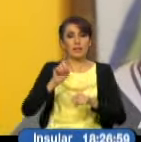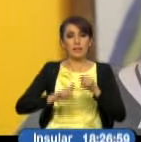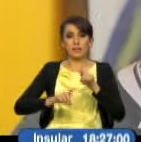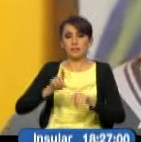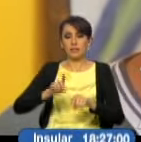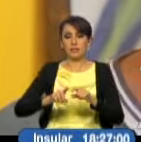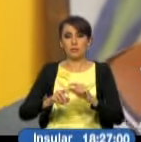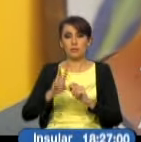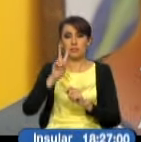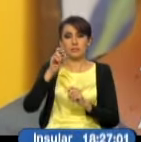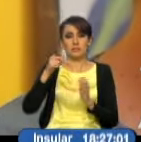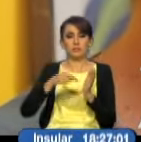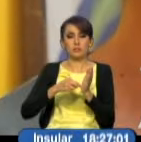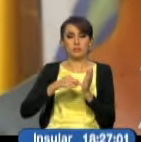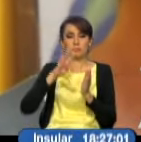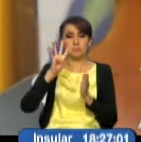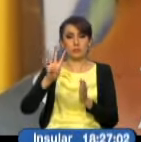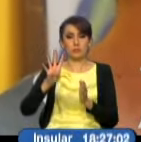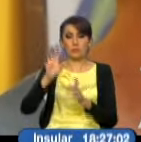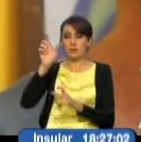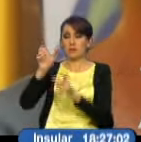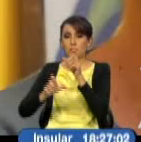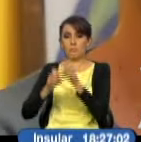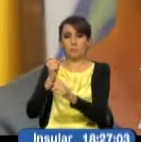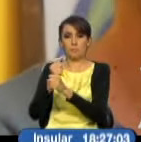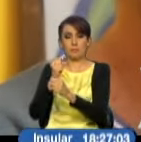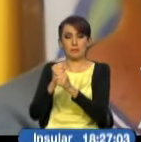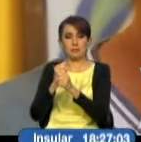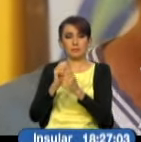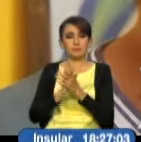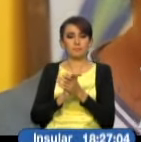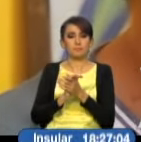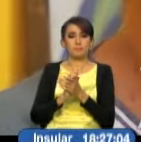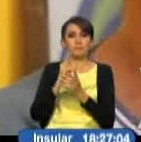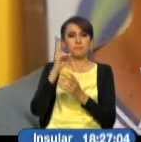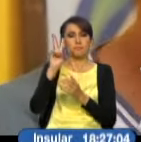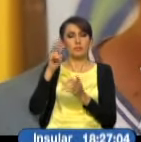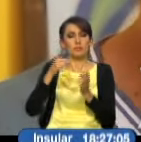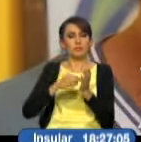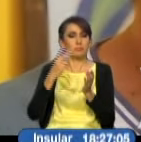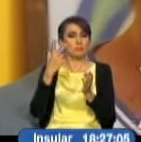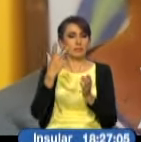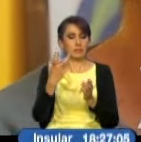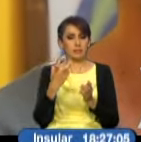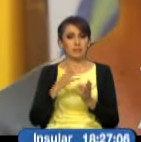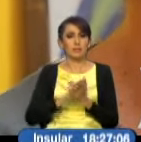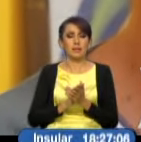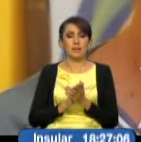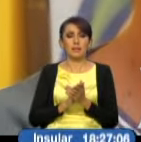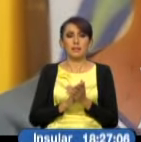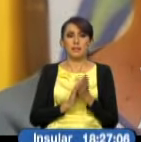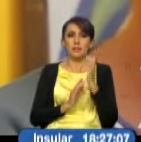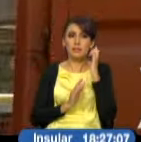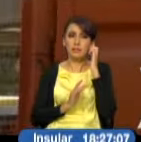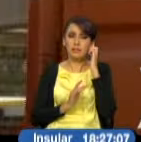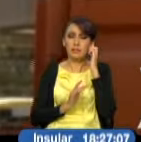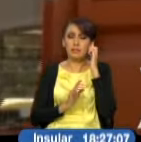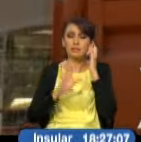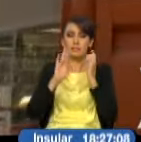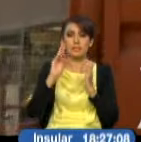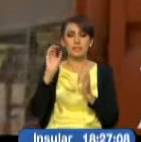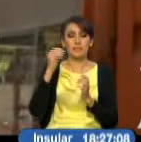situación en 2004 con 28.000 trabajadores a una situación en 2013 extraordinaria en la historia, de cerca de 70.000 trabajadores.